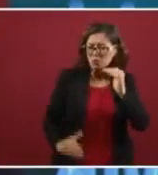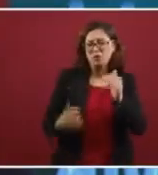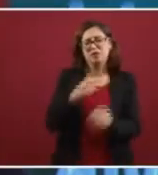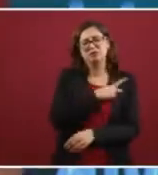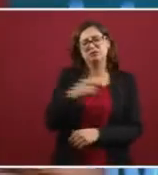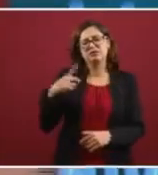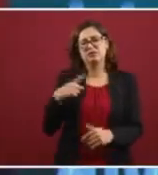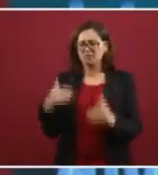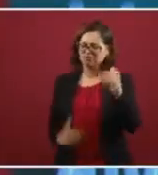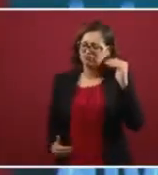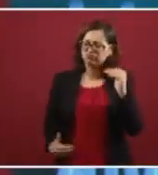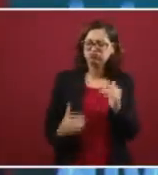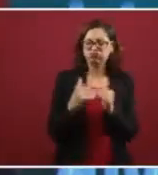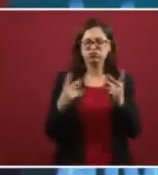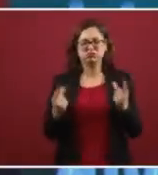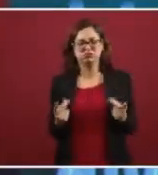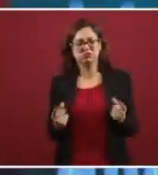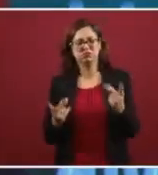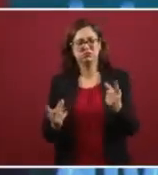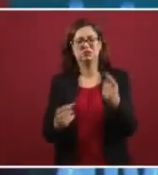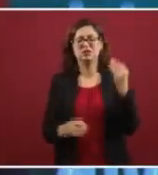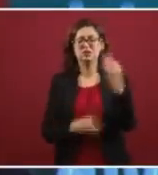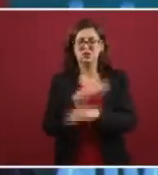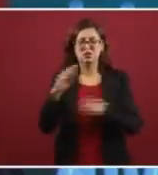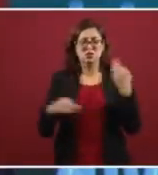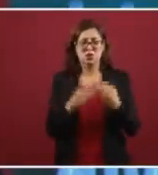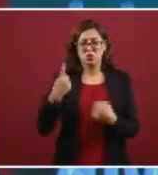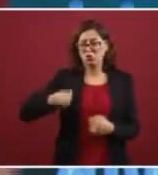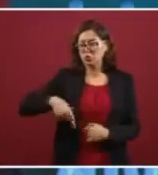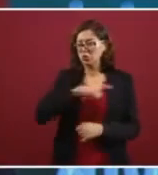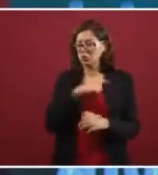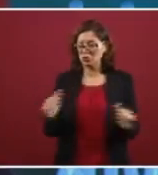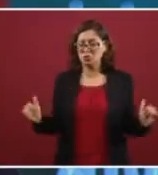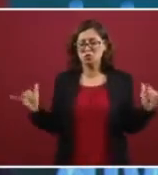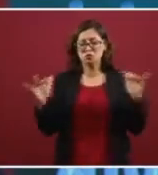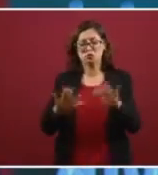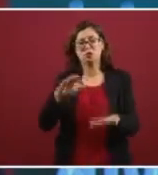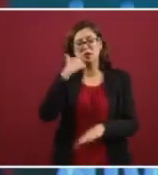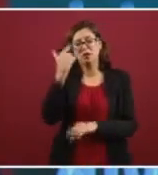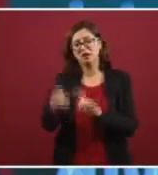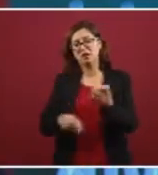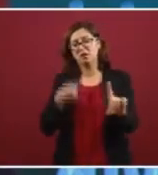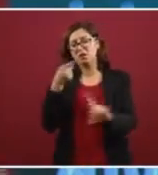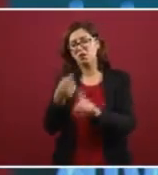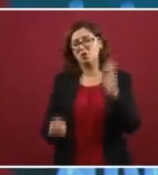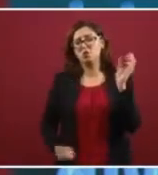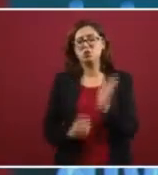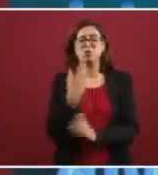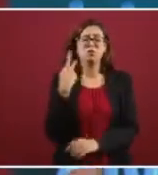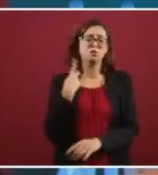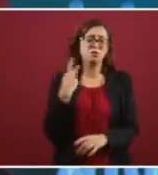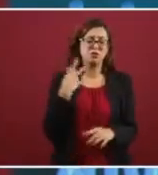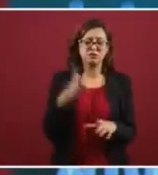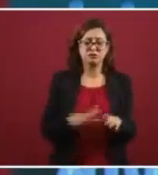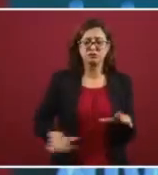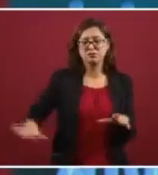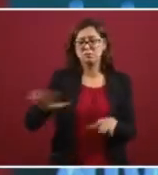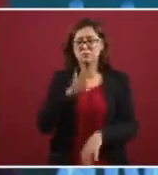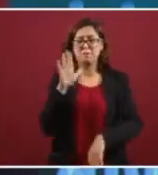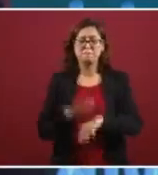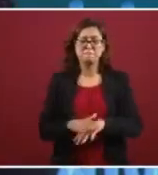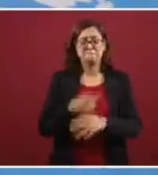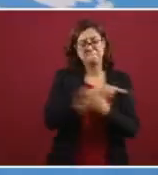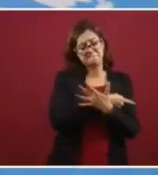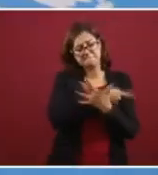estamos aquí estamos buscando, señor presidente, una nueva generación de políticas sociales que sea más